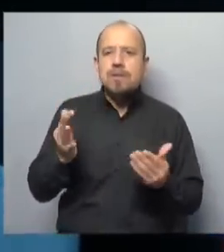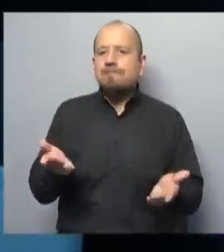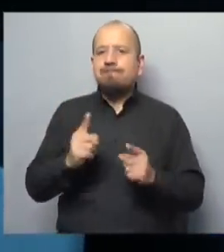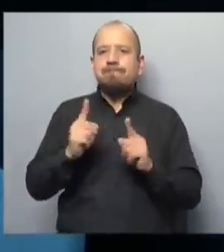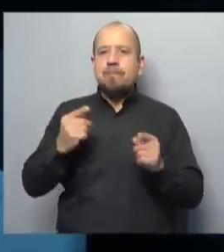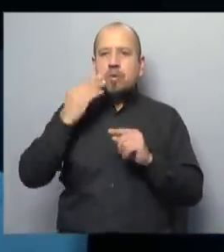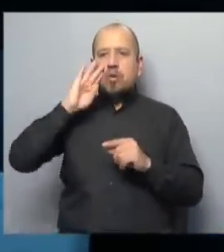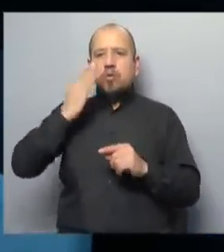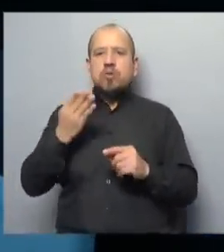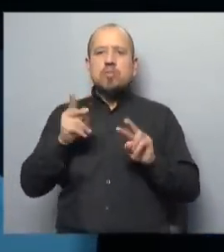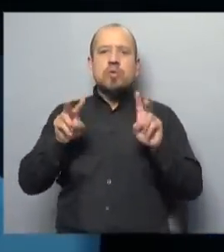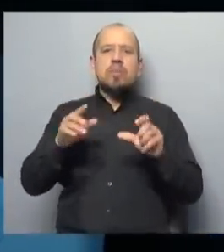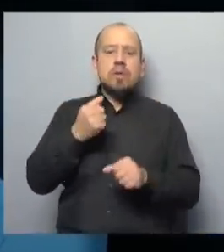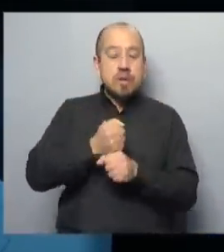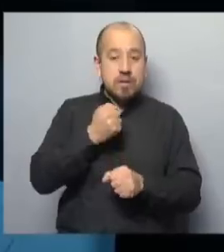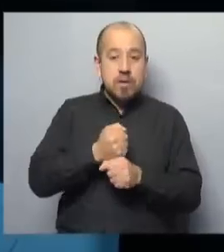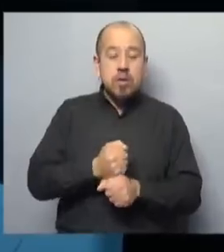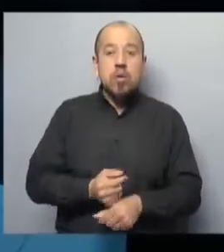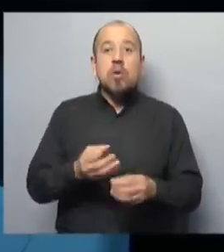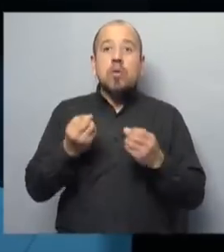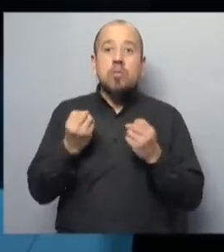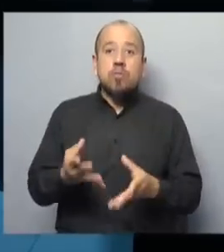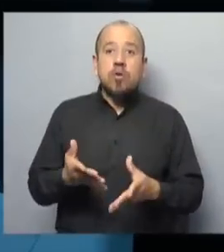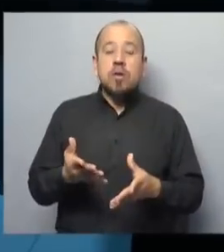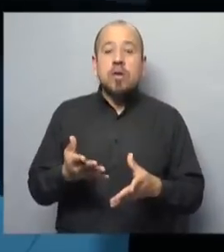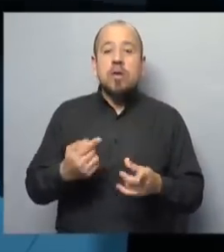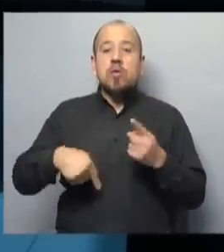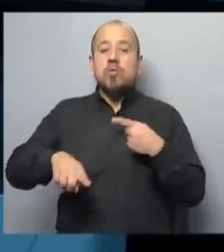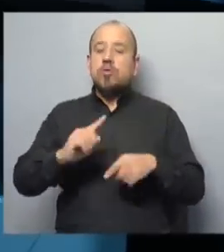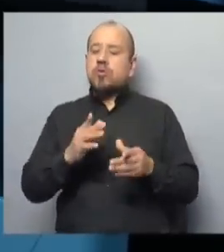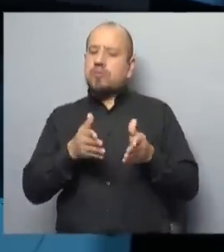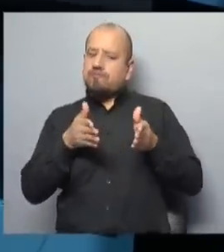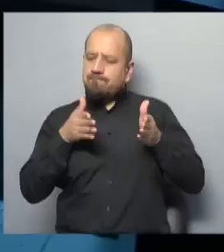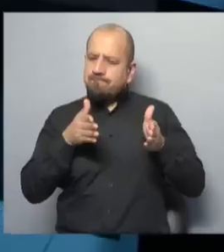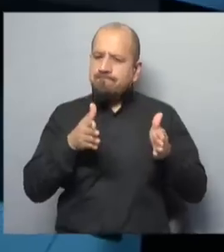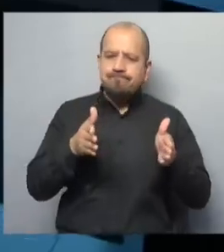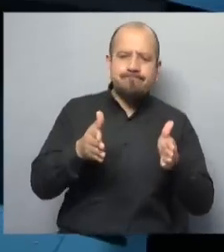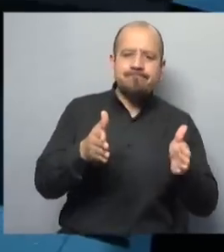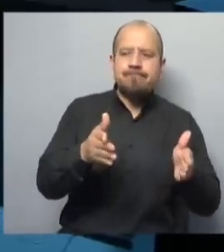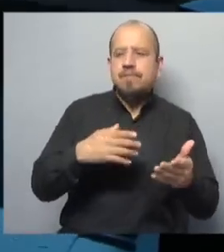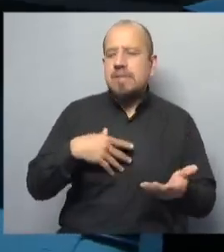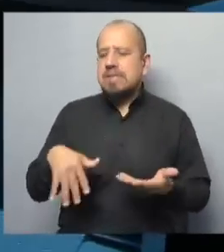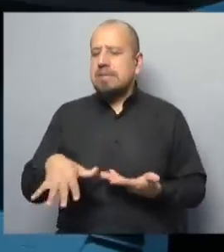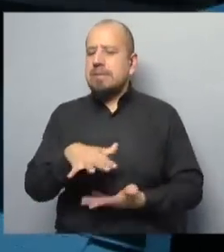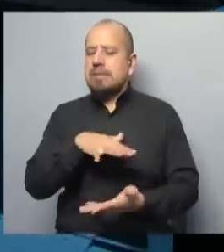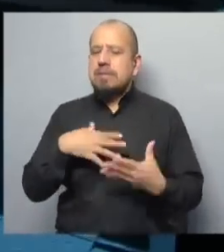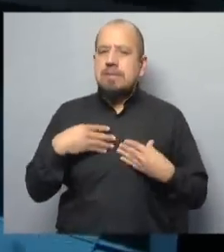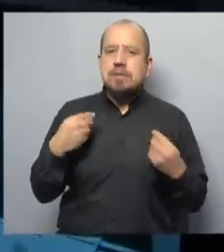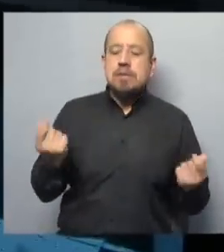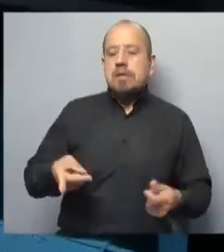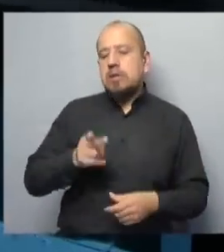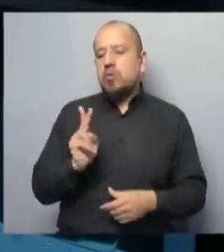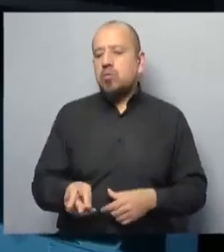capacidades de trabajo porque los eses guiados por sensaciones térmicas las renuncias